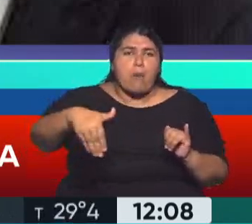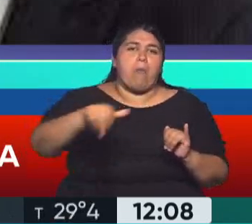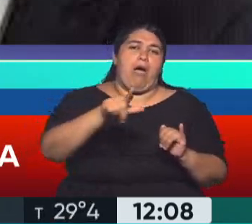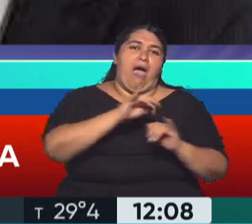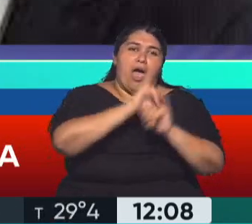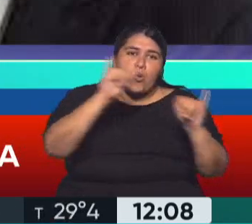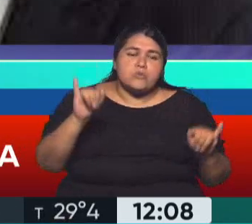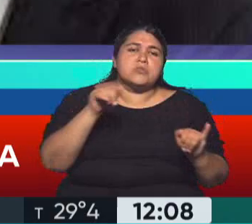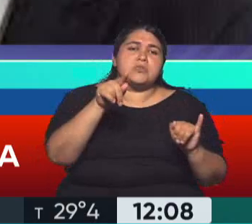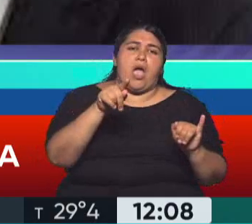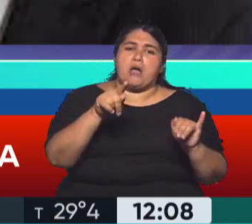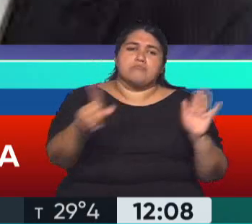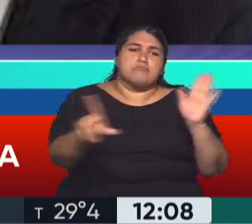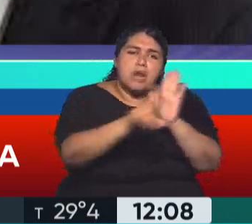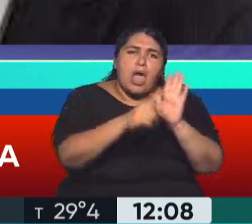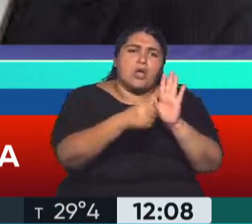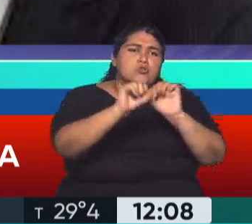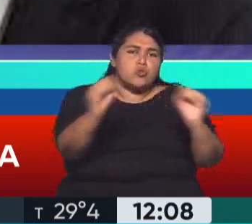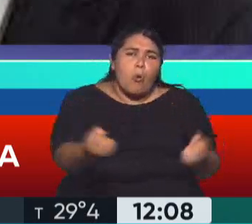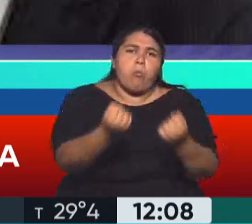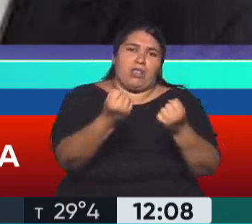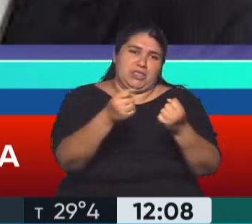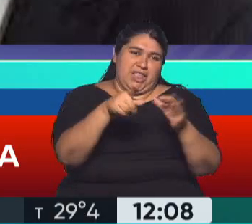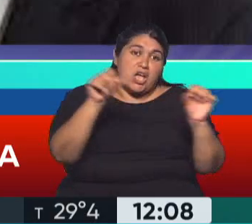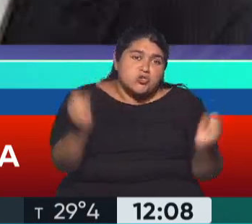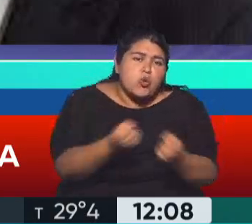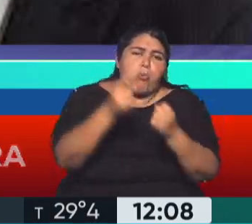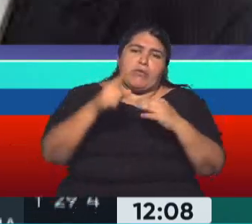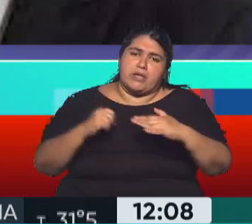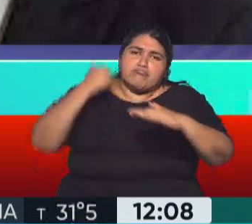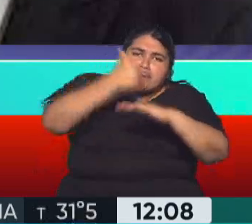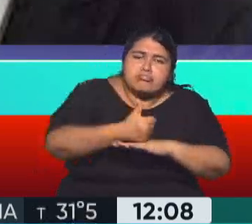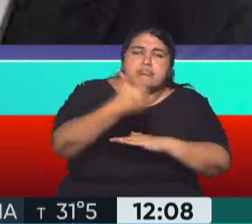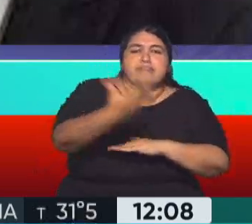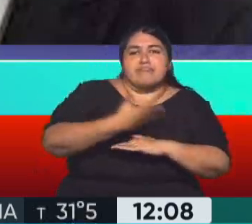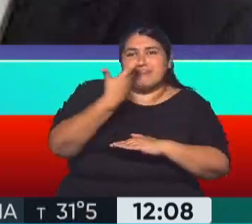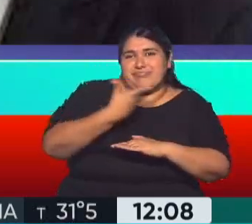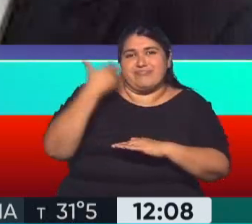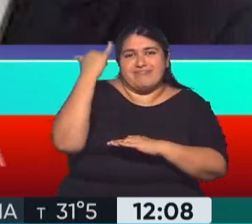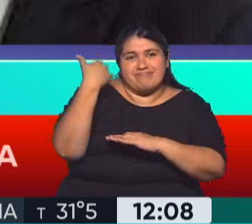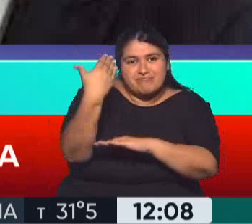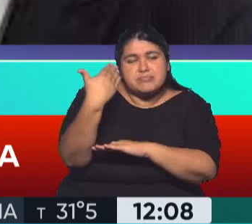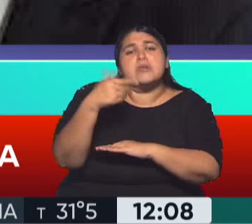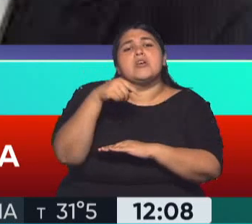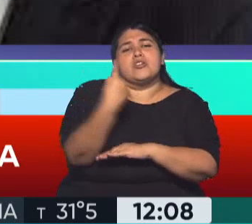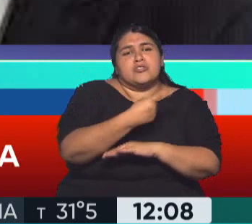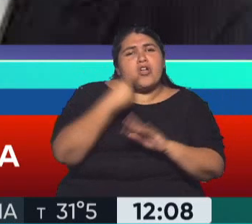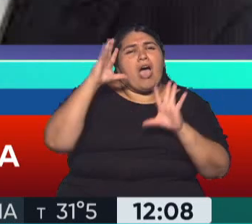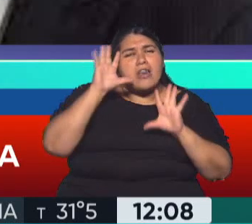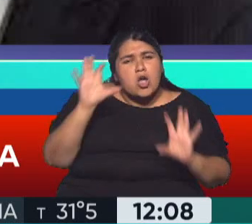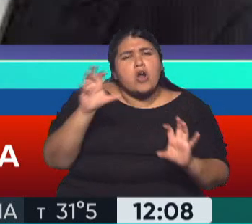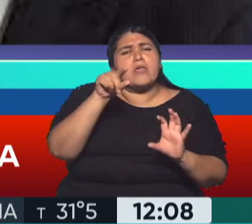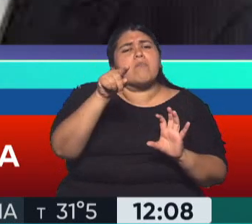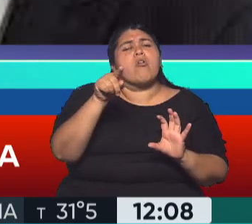horas esta suspensión, lo haría a través de un discurso. Luego, recordemos, y lo anticipábamos recién,